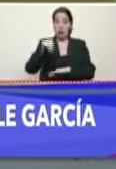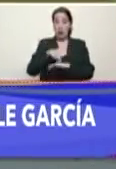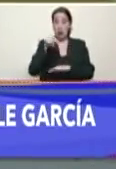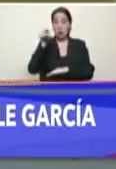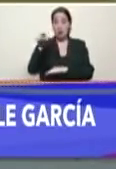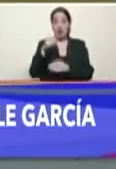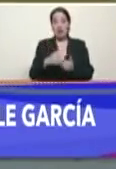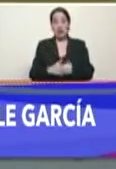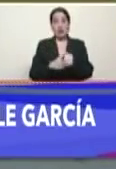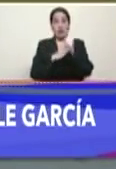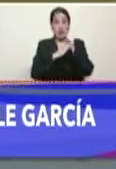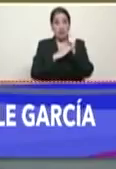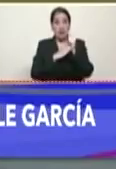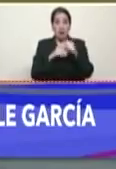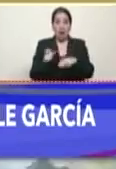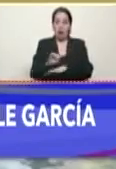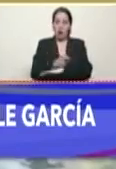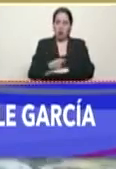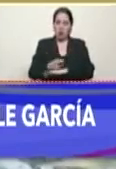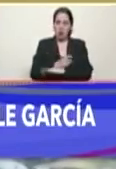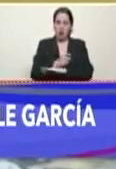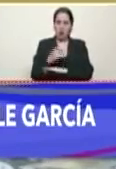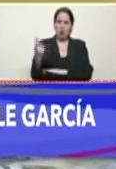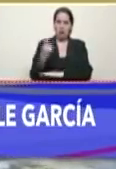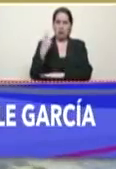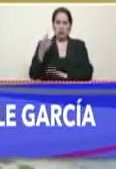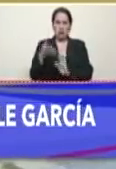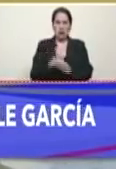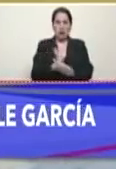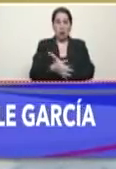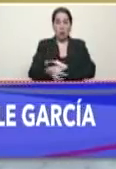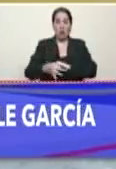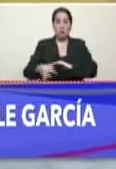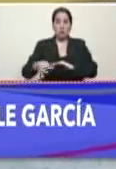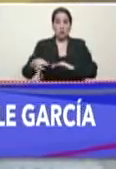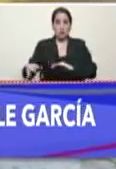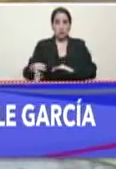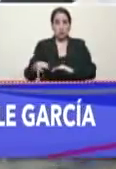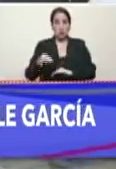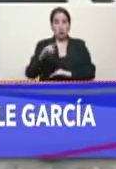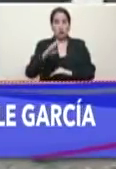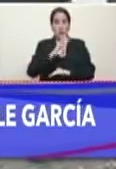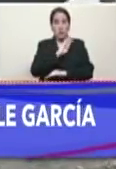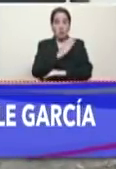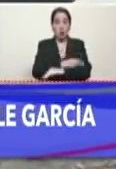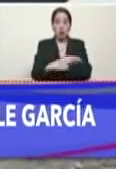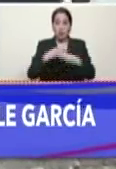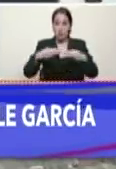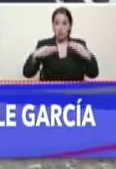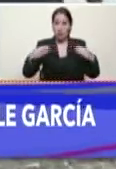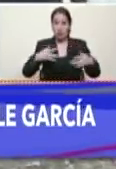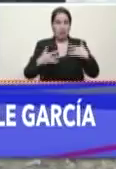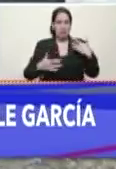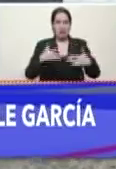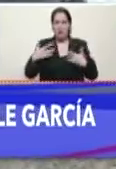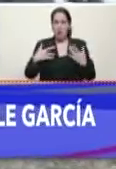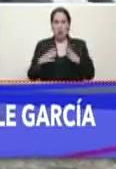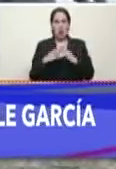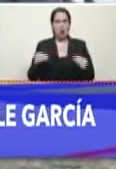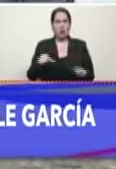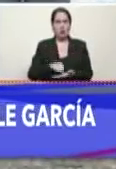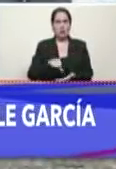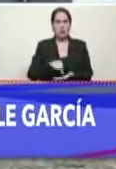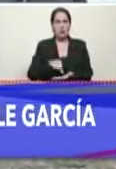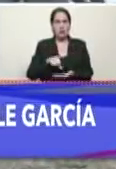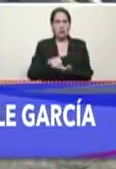gobierno regional, el gobierno municipal y por supuesto el poder popular activado en toda la ciudad de